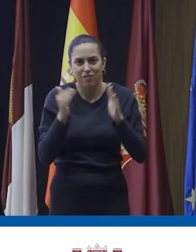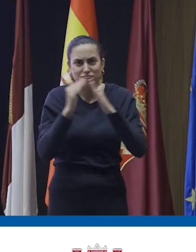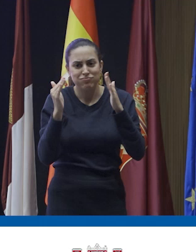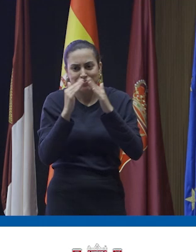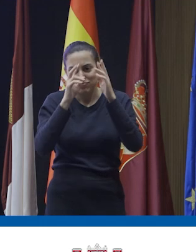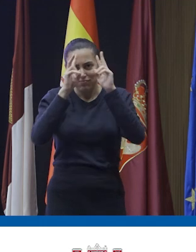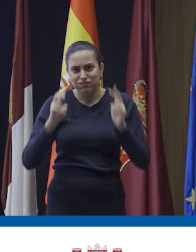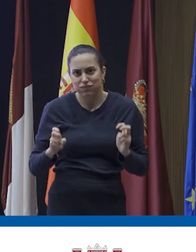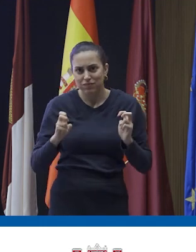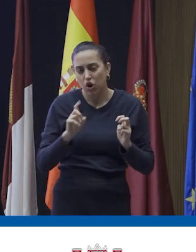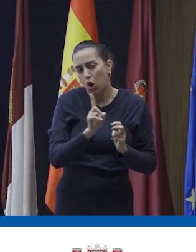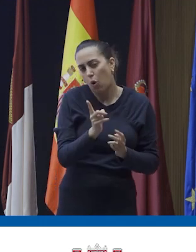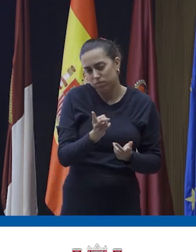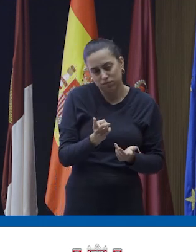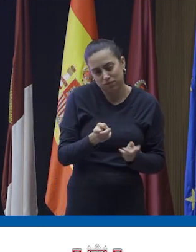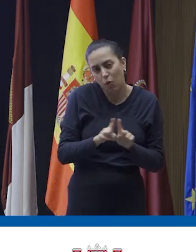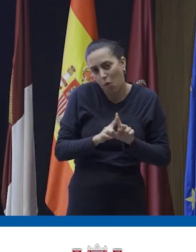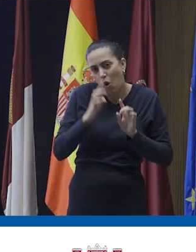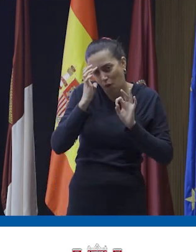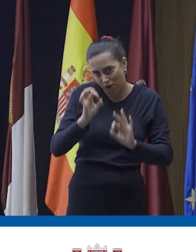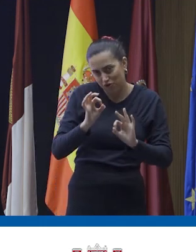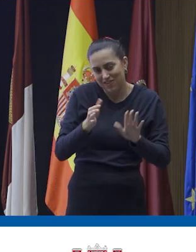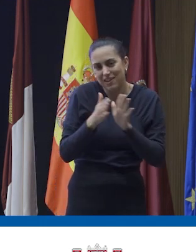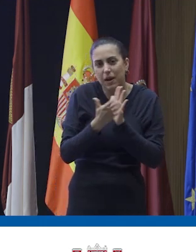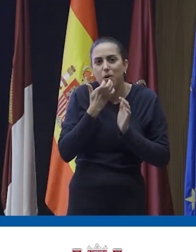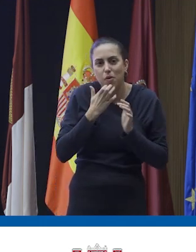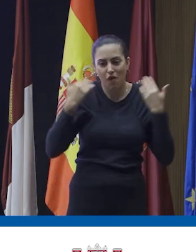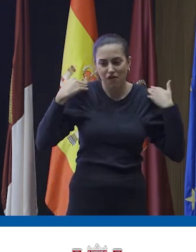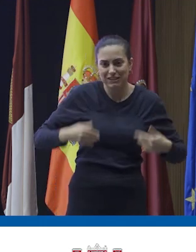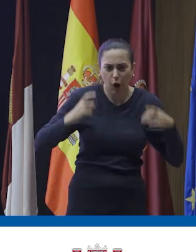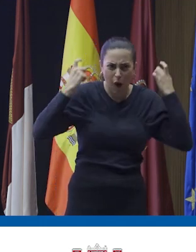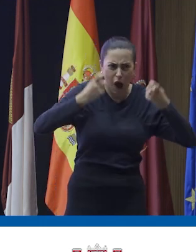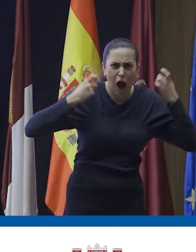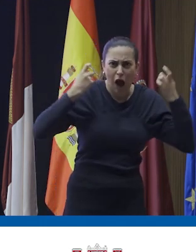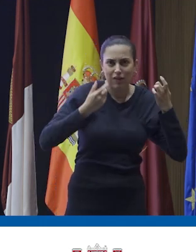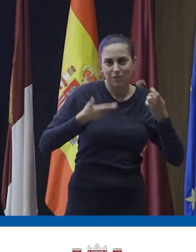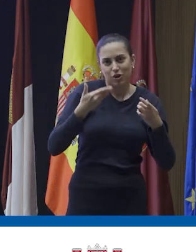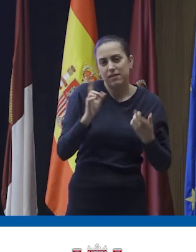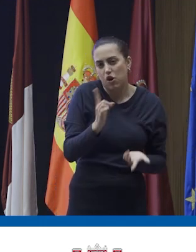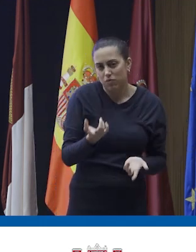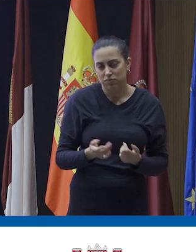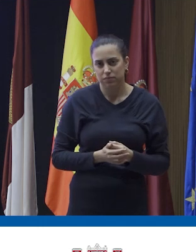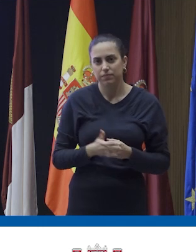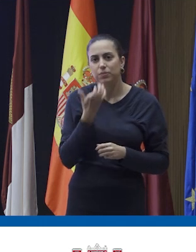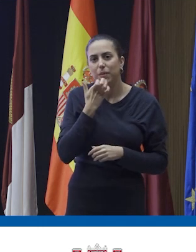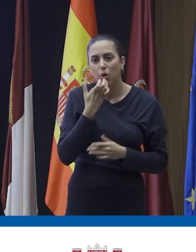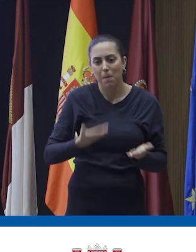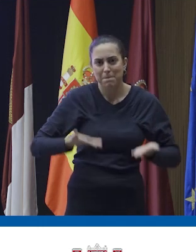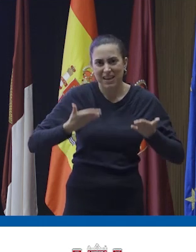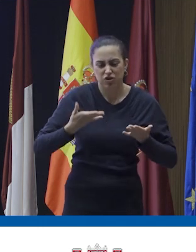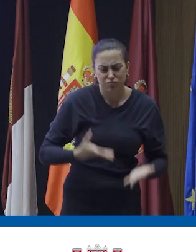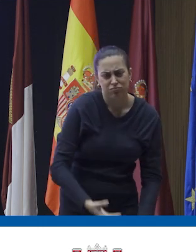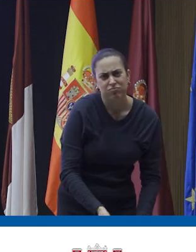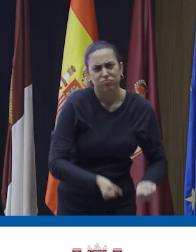reposo relativo? Pues un reposo relativo es no realizar esfuerzos físicos importantes, todo lo que no sea levantar peso,